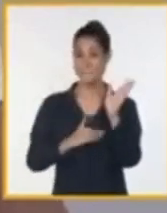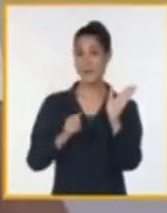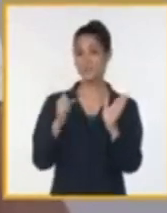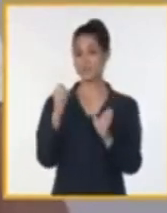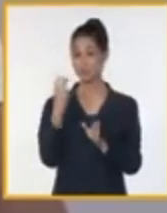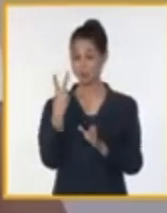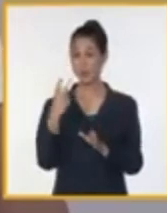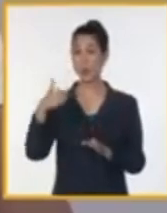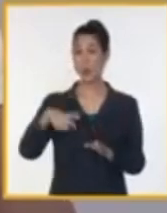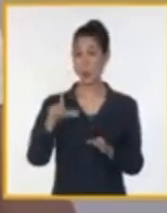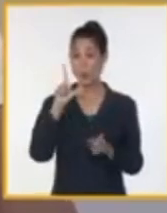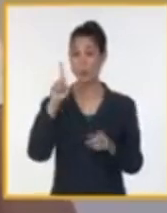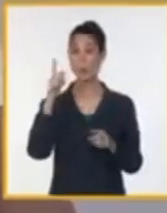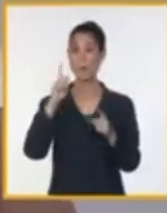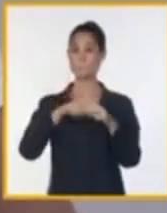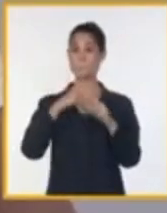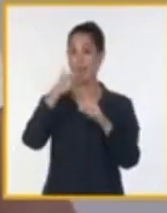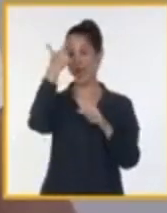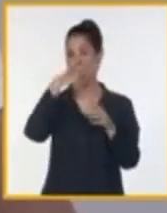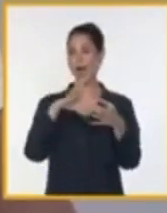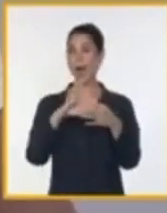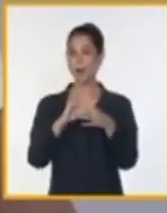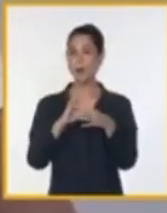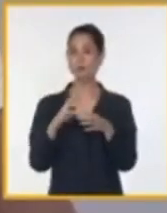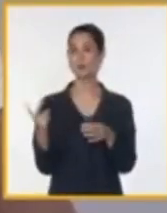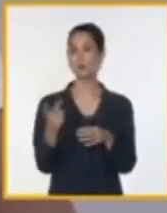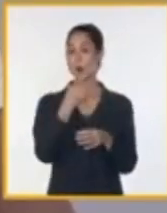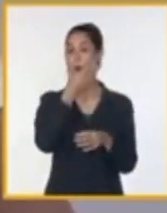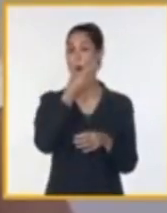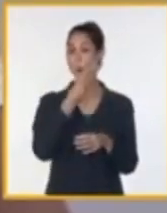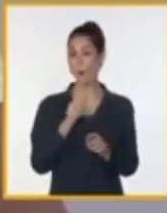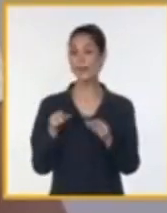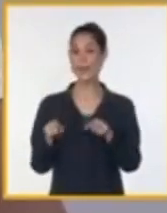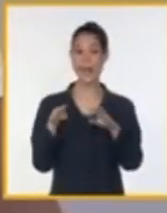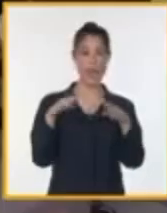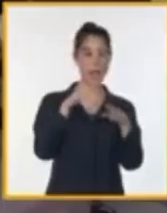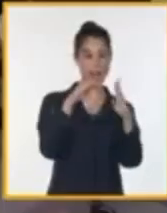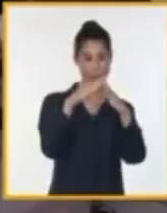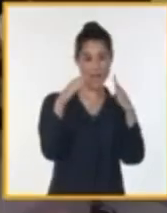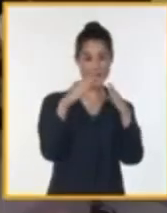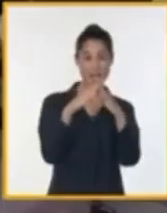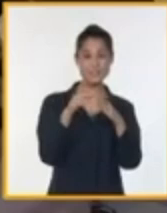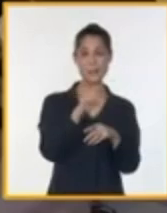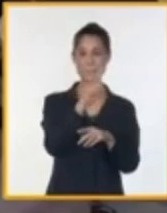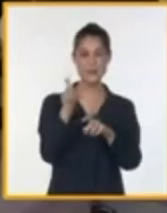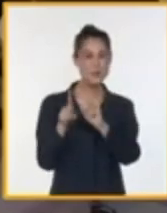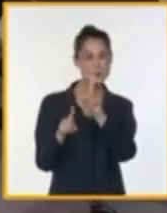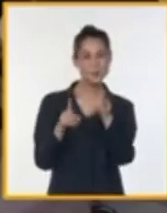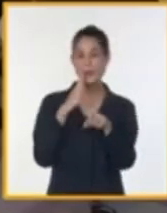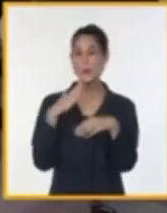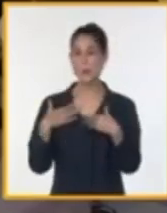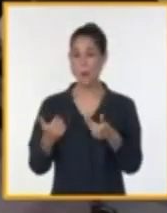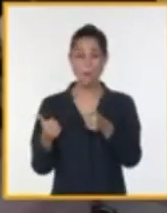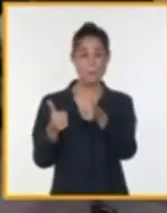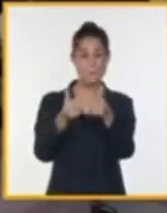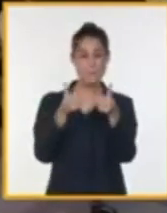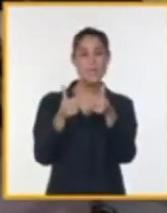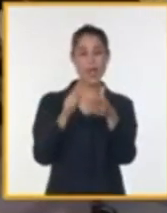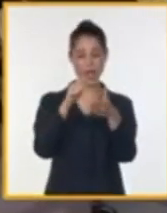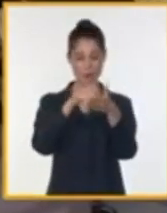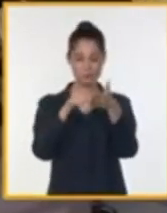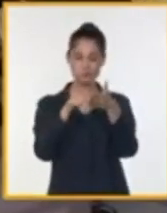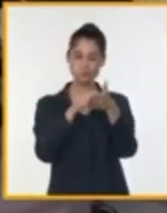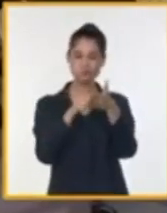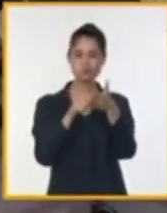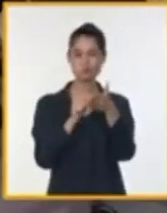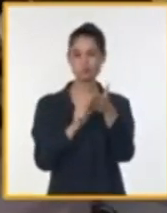pesquisaje activo, desde la incorporación también la atención a los pacientes con estas características. No solamente va a ser la tarea que tendrán los universitarios de las ciencias médicas, sino que